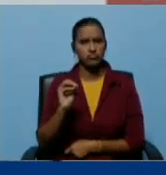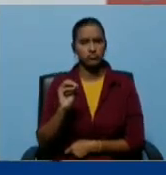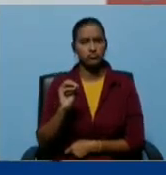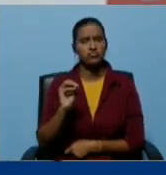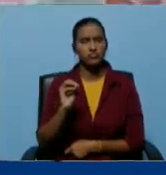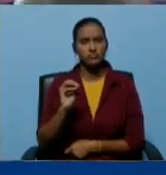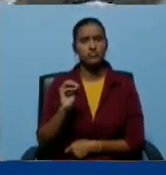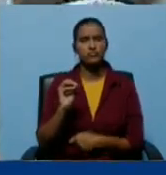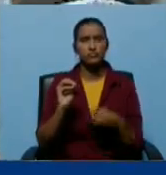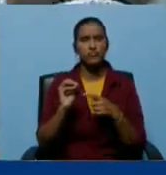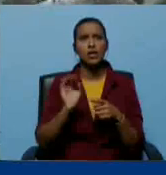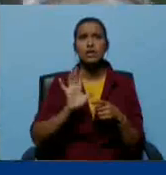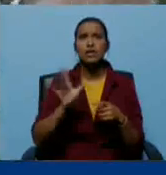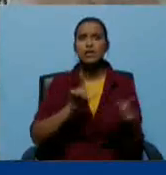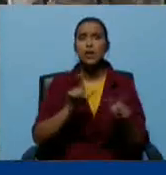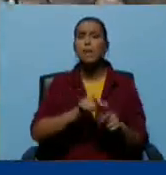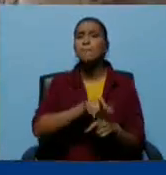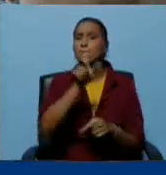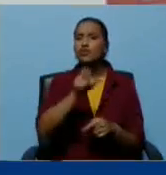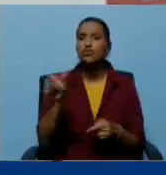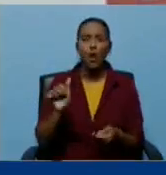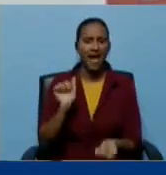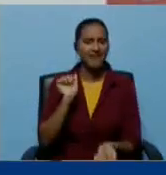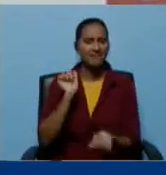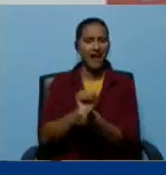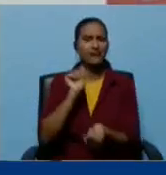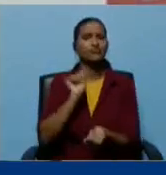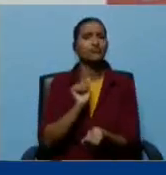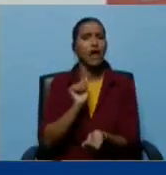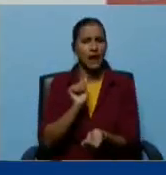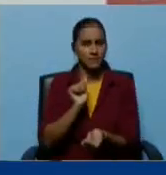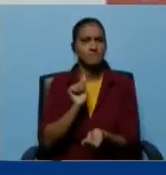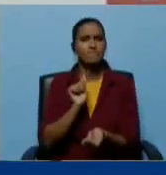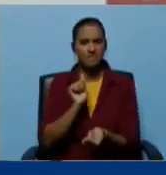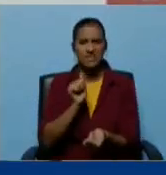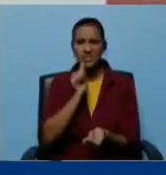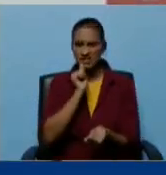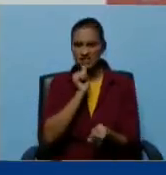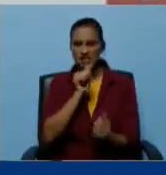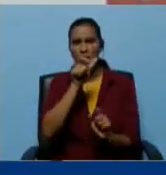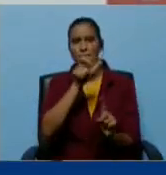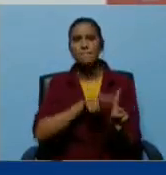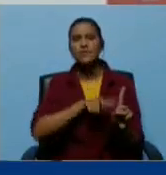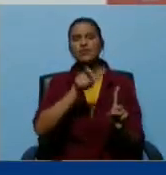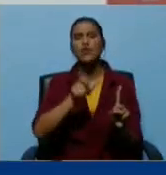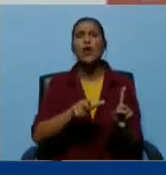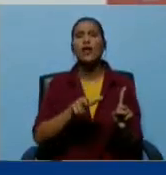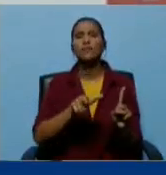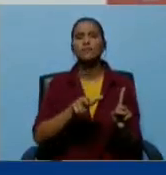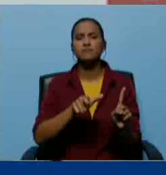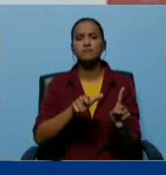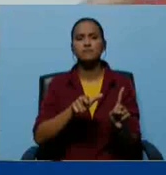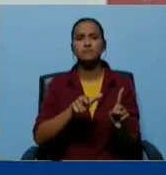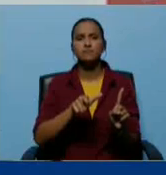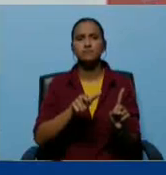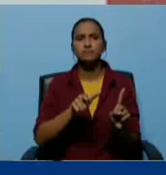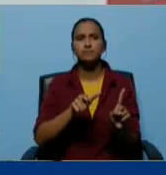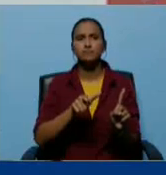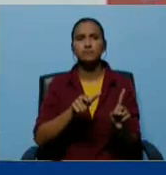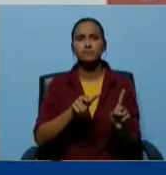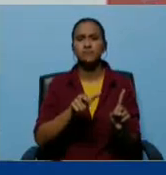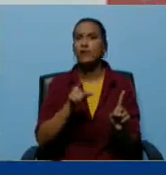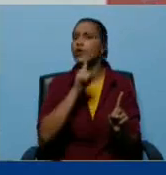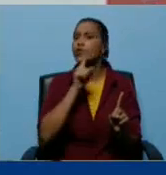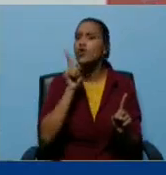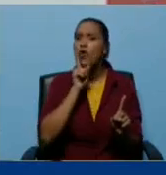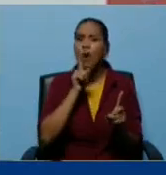Están capturados los autores intelectuales y materiales del crimen de nuestra compatriota. Pásenme el nombre de